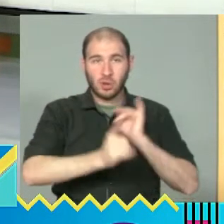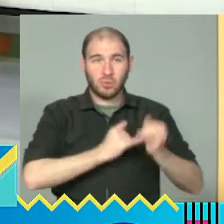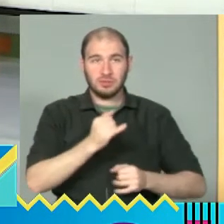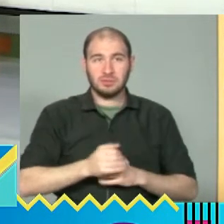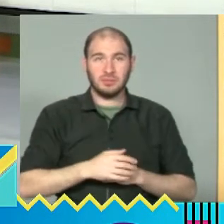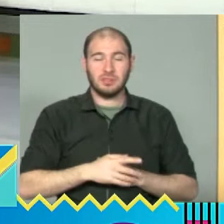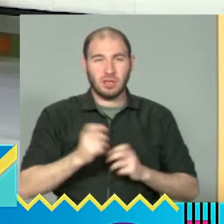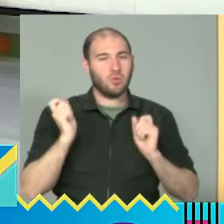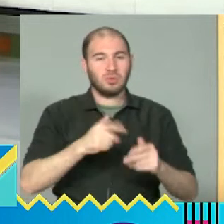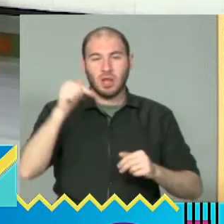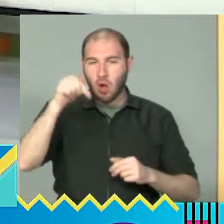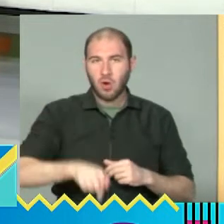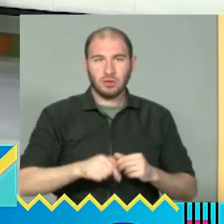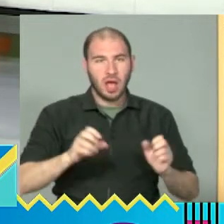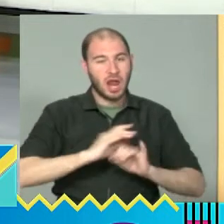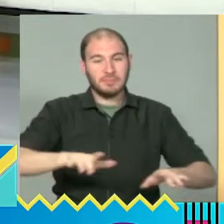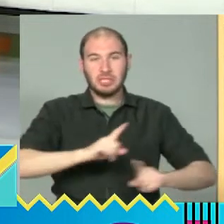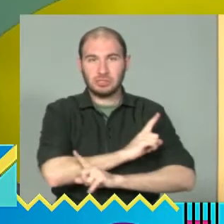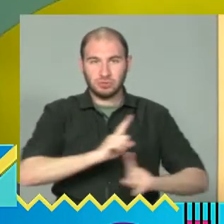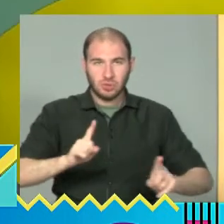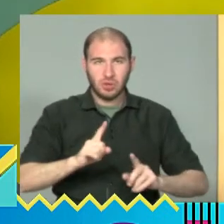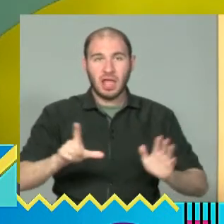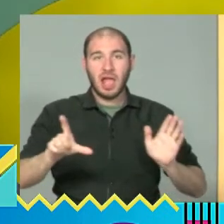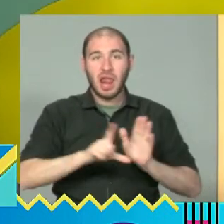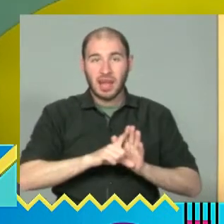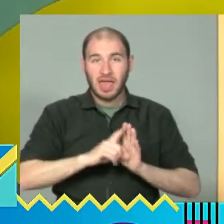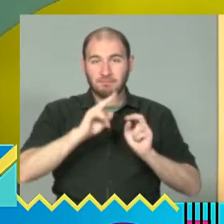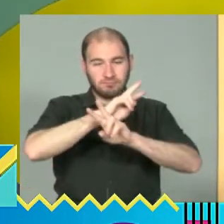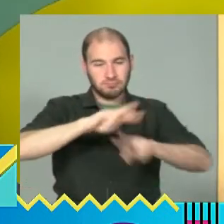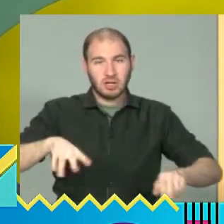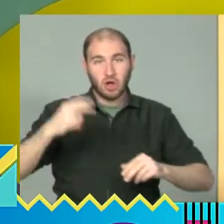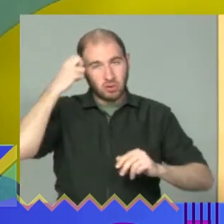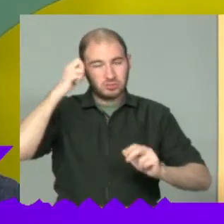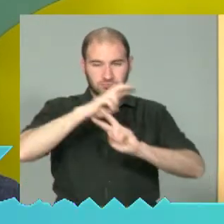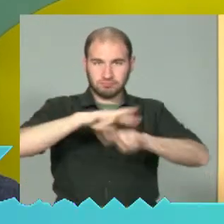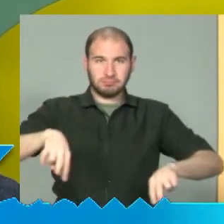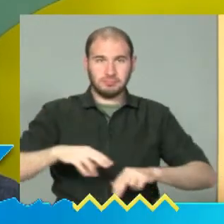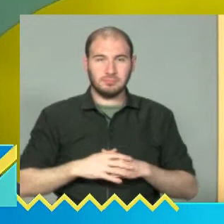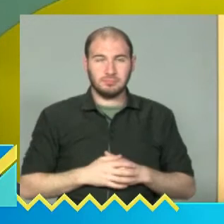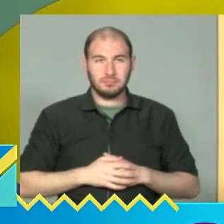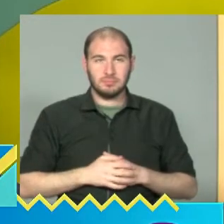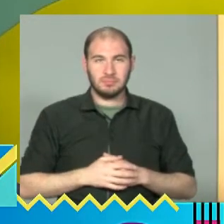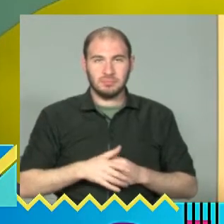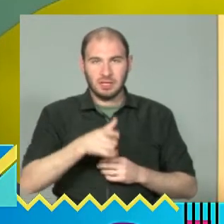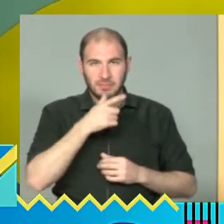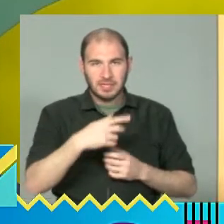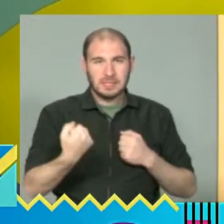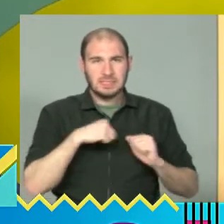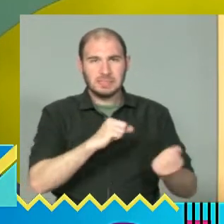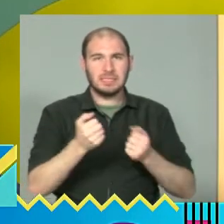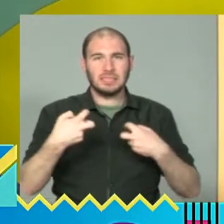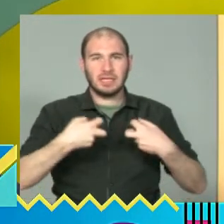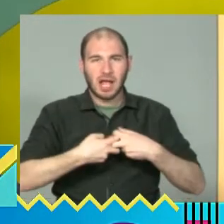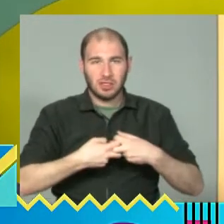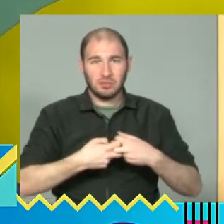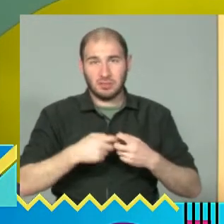va, explícitamente hoy, que no va a dar marcha atrás, por lo cual va a vetar la ley que venga del Congreso. Y bueno, creo que la tensión con los